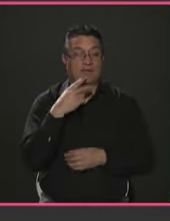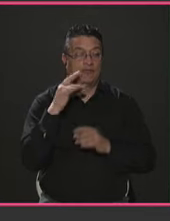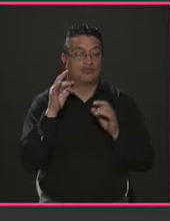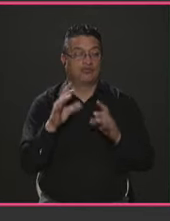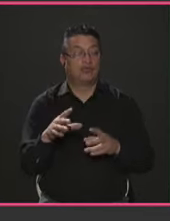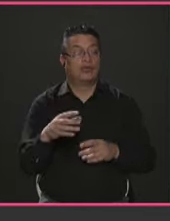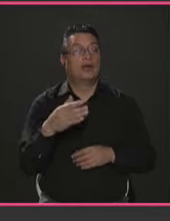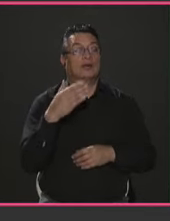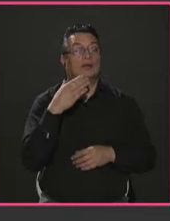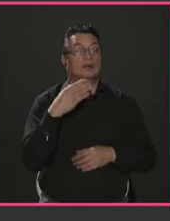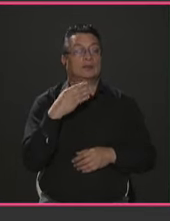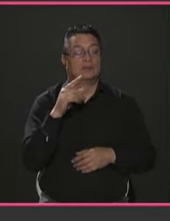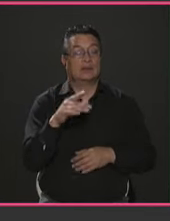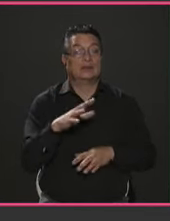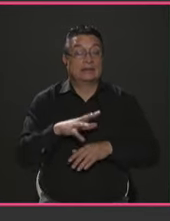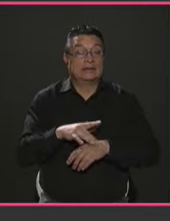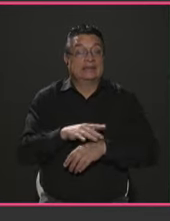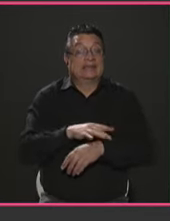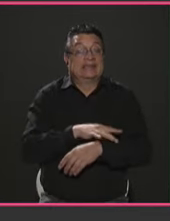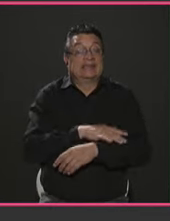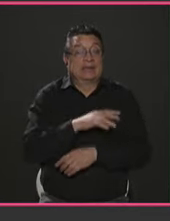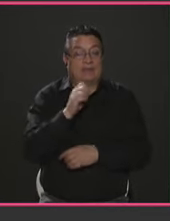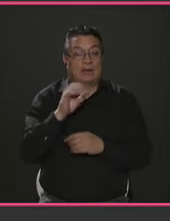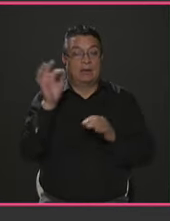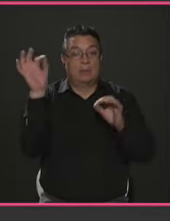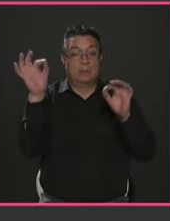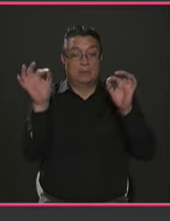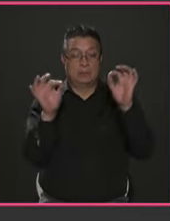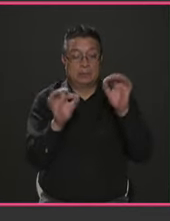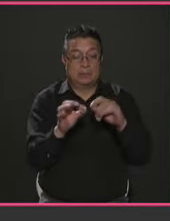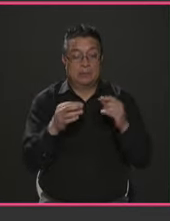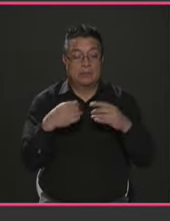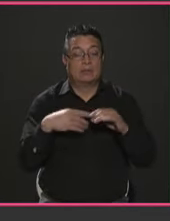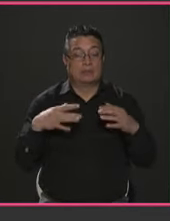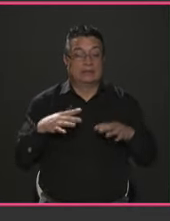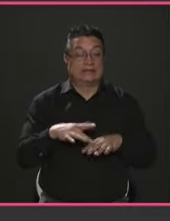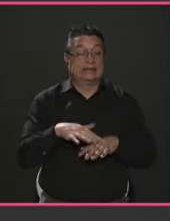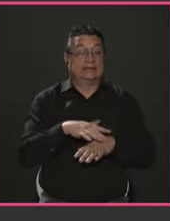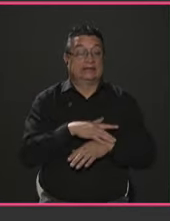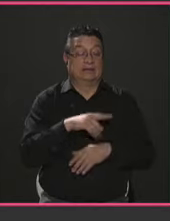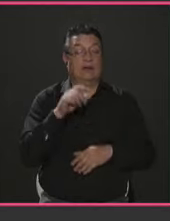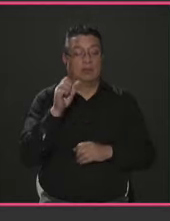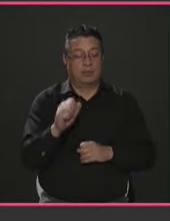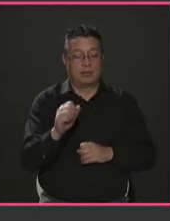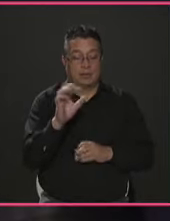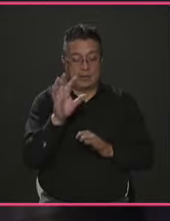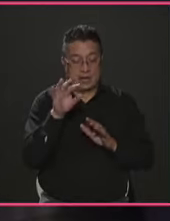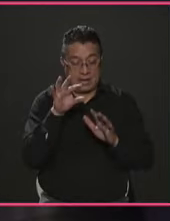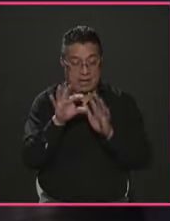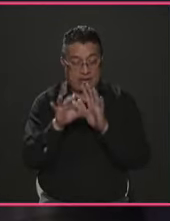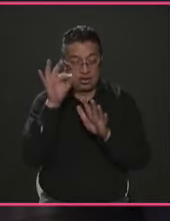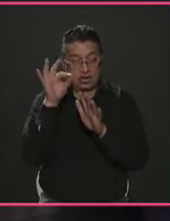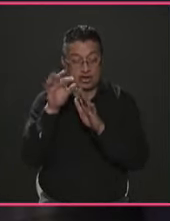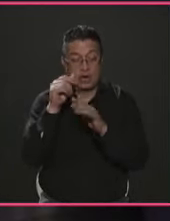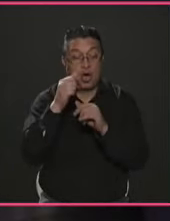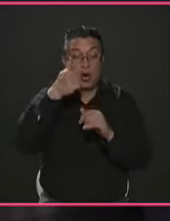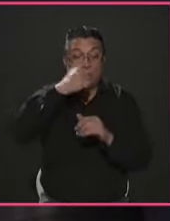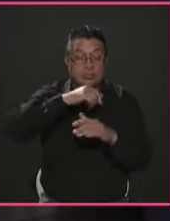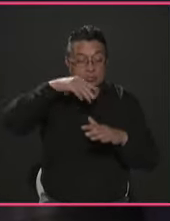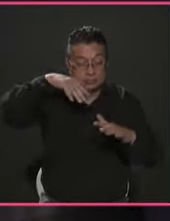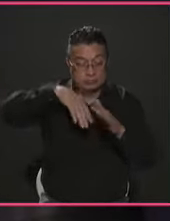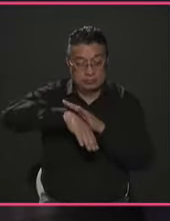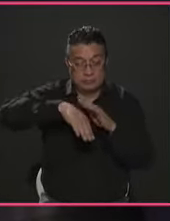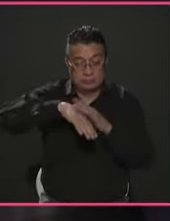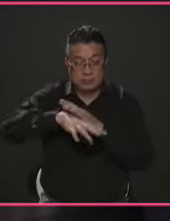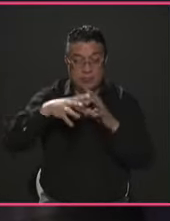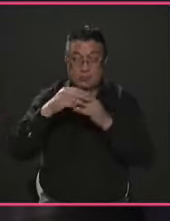ese son sensibles a las partículas de las anemos para poder encontrar esconderse ahí